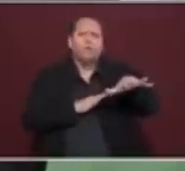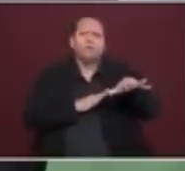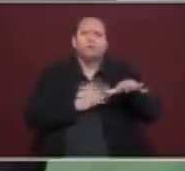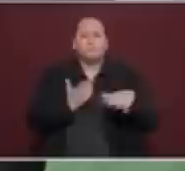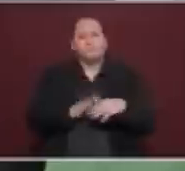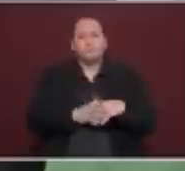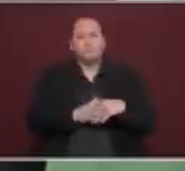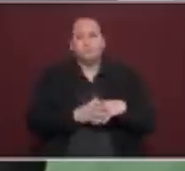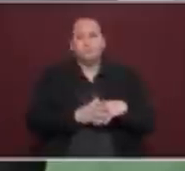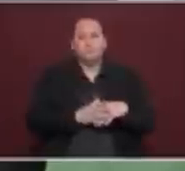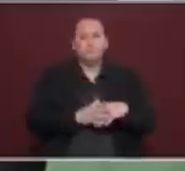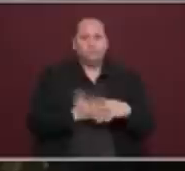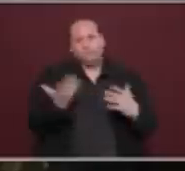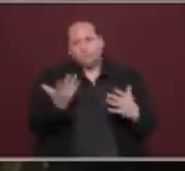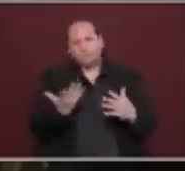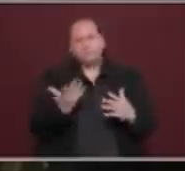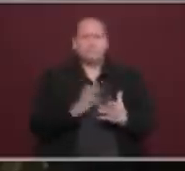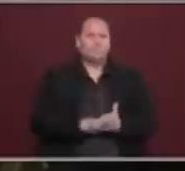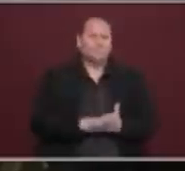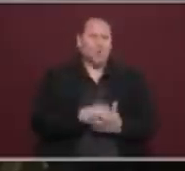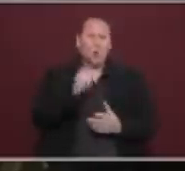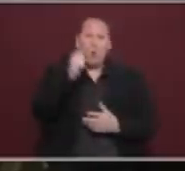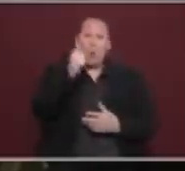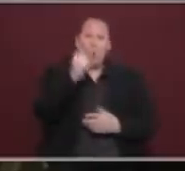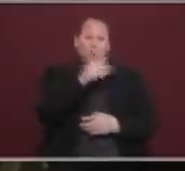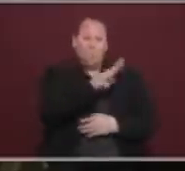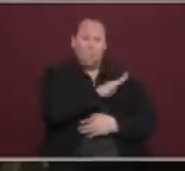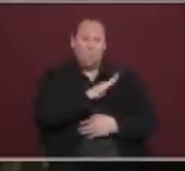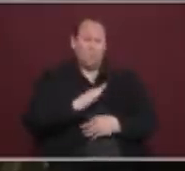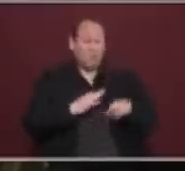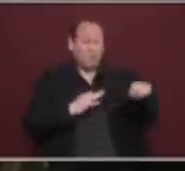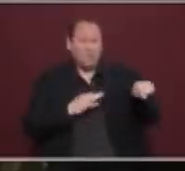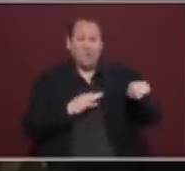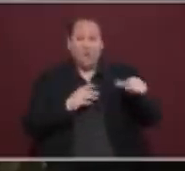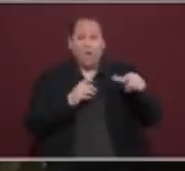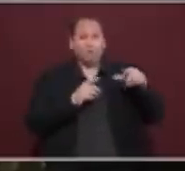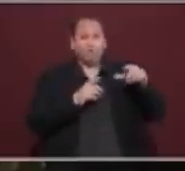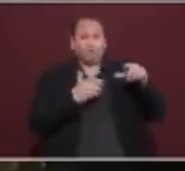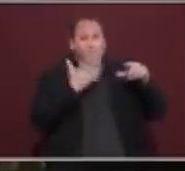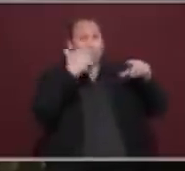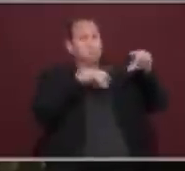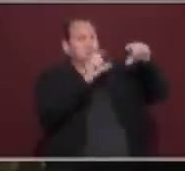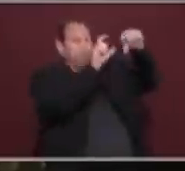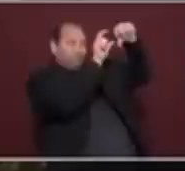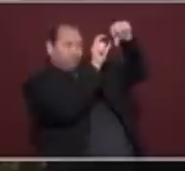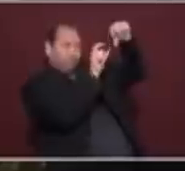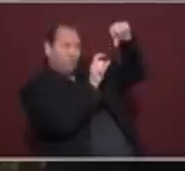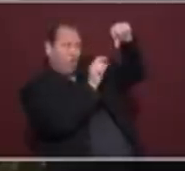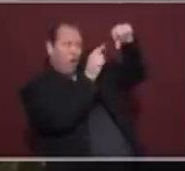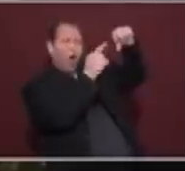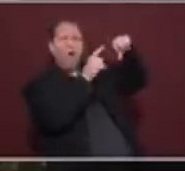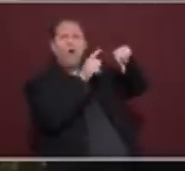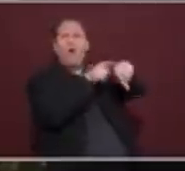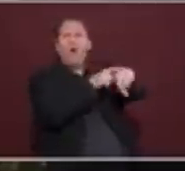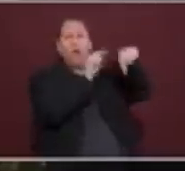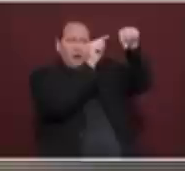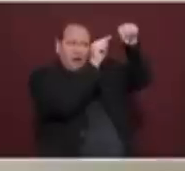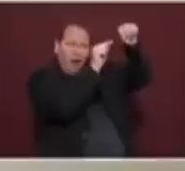qué es de los municipios más extensos del país